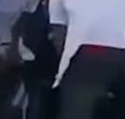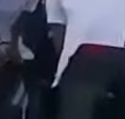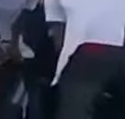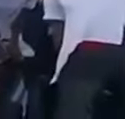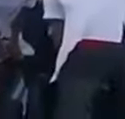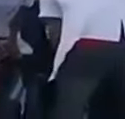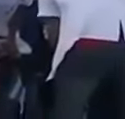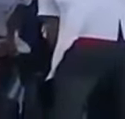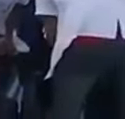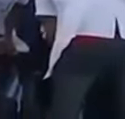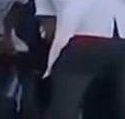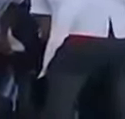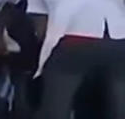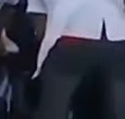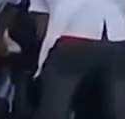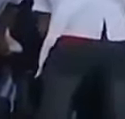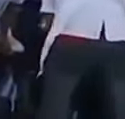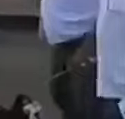humanidad.